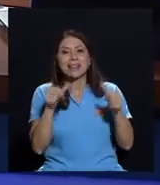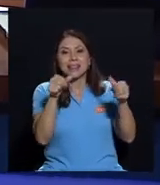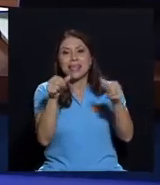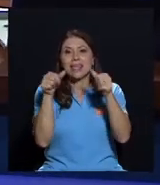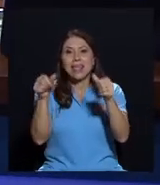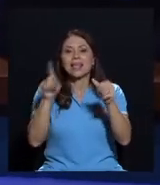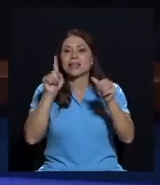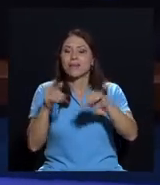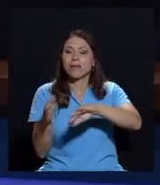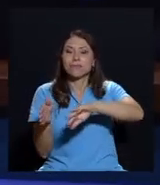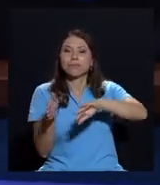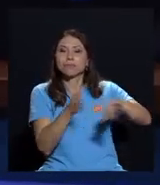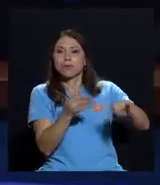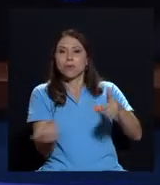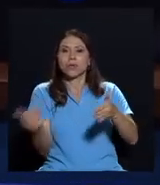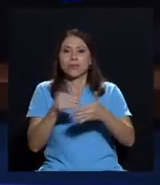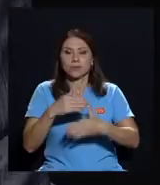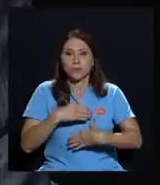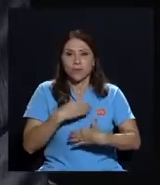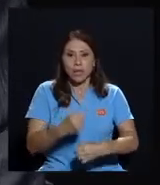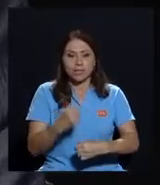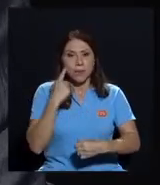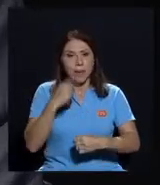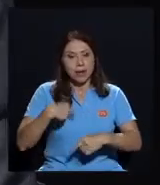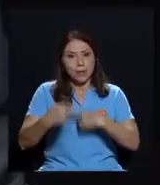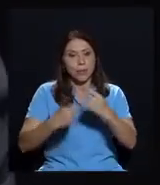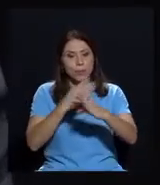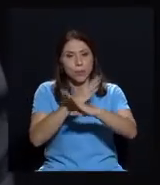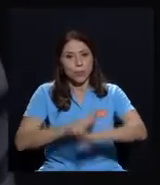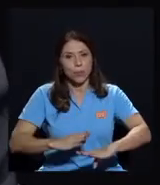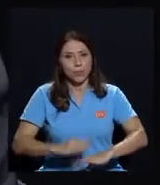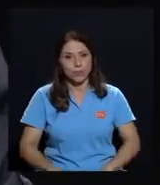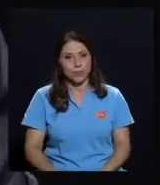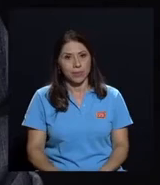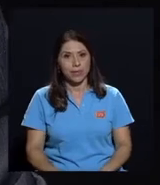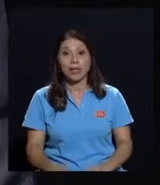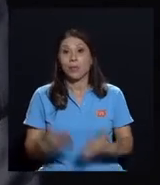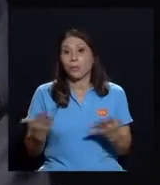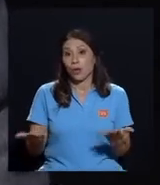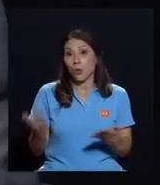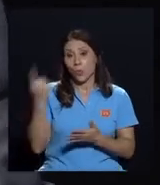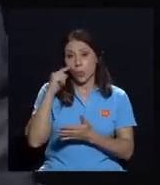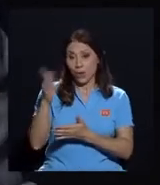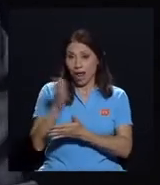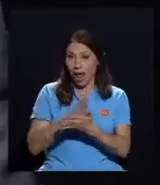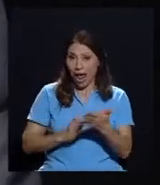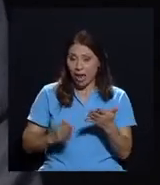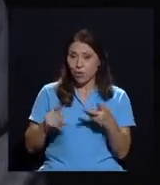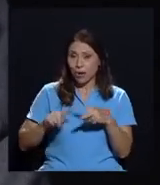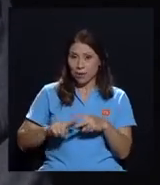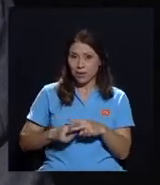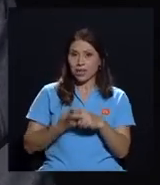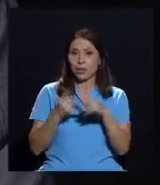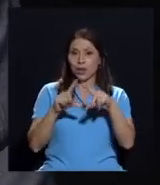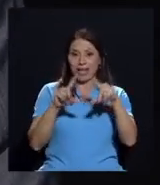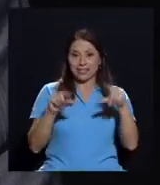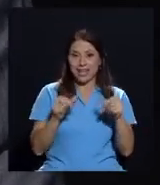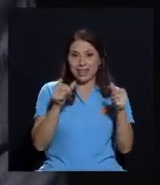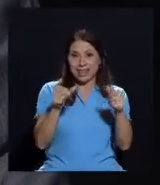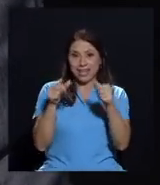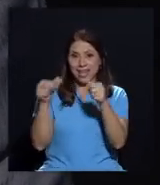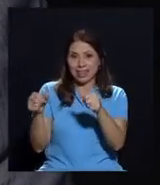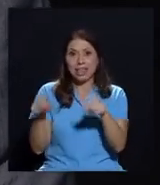construir la confianza para sacar al país en el tema pero por algo han venido las etiquetas verdad ha sido como incluso hasta rentables jugar con